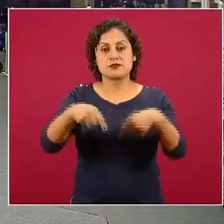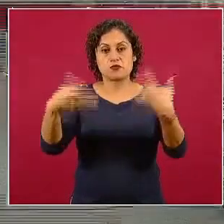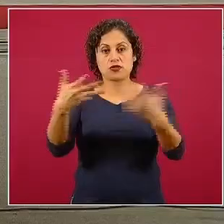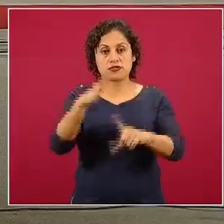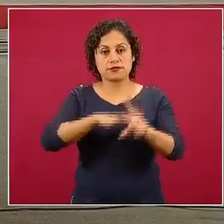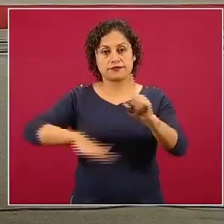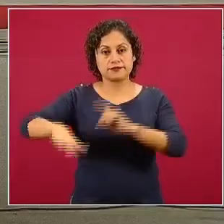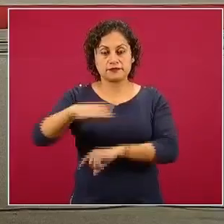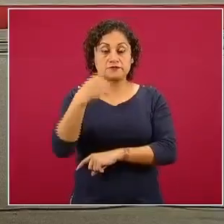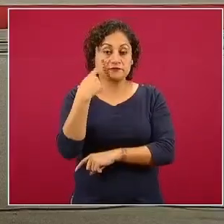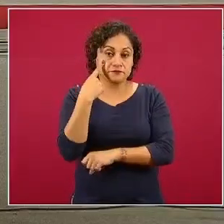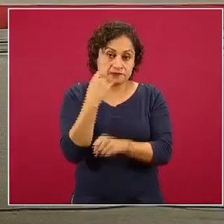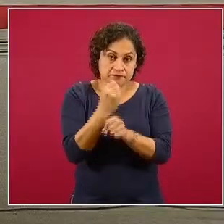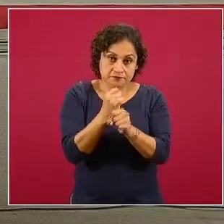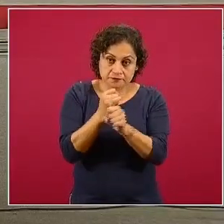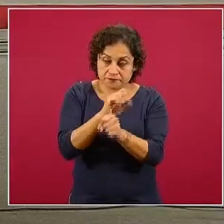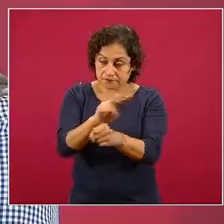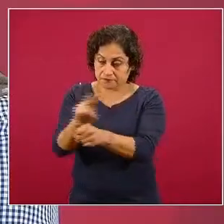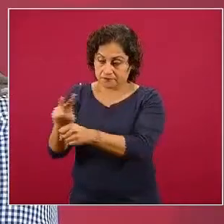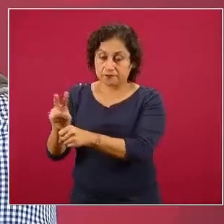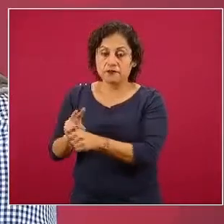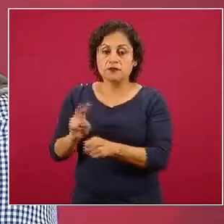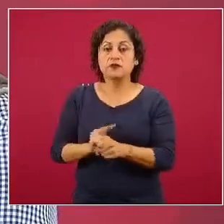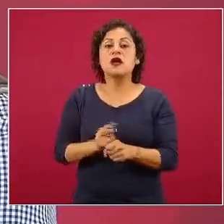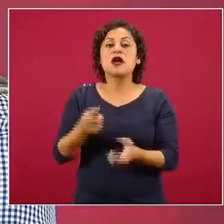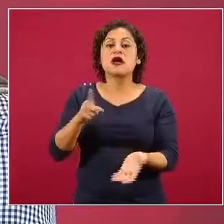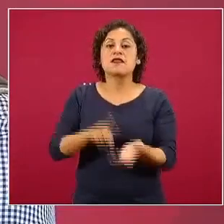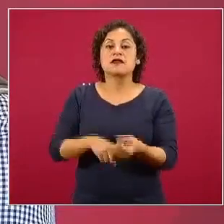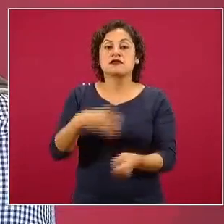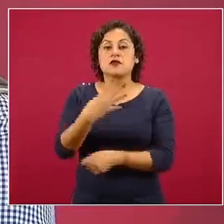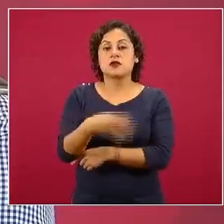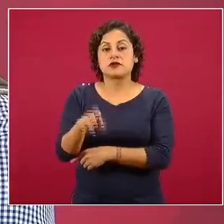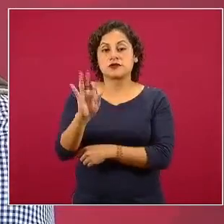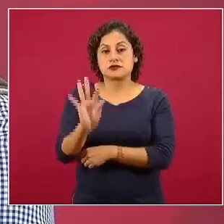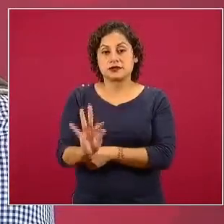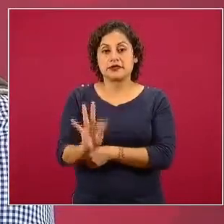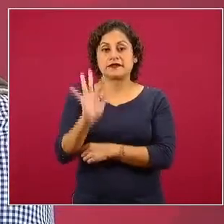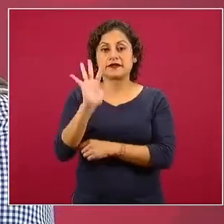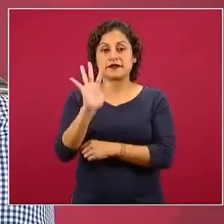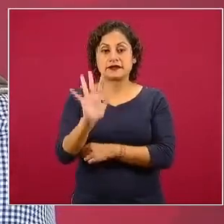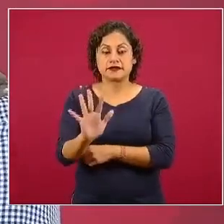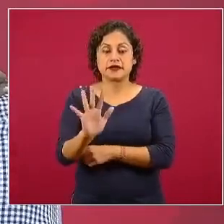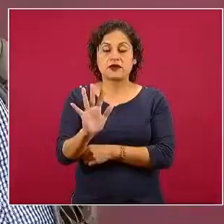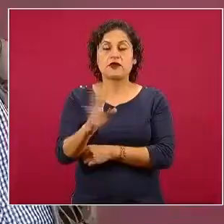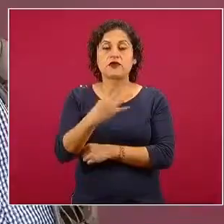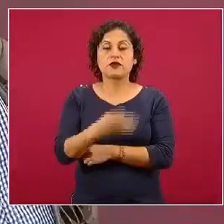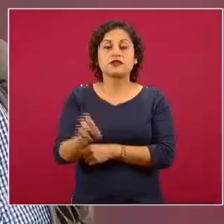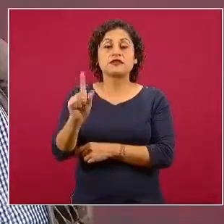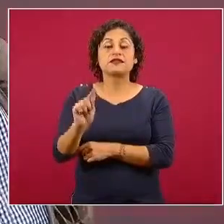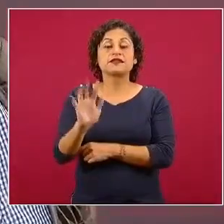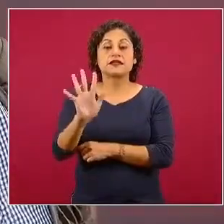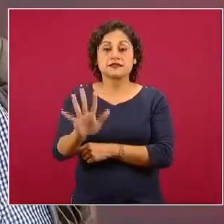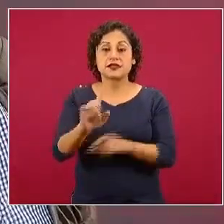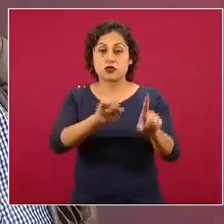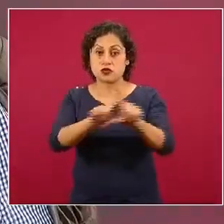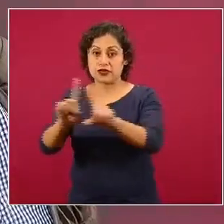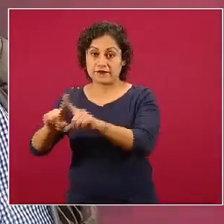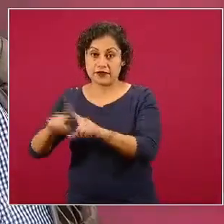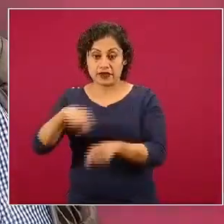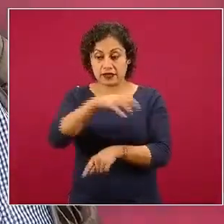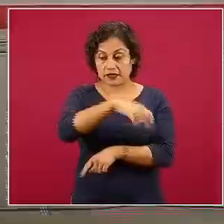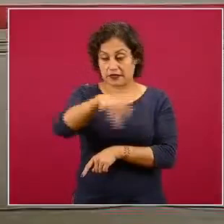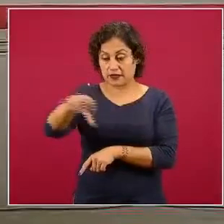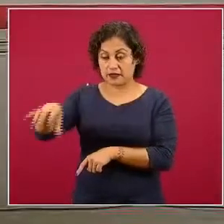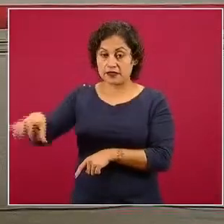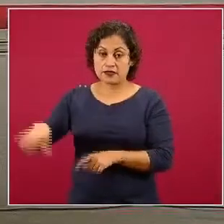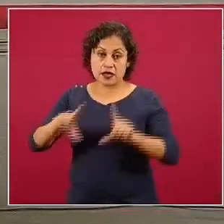población. El modelo centinela solamente lo integran 475 unidades de salud, de las poco más de 25